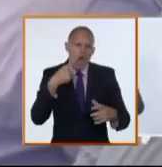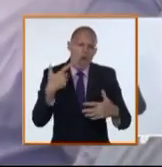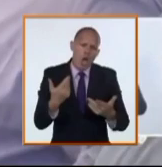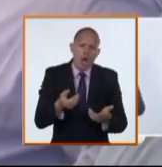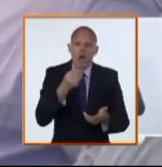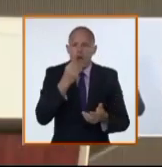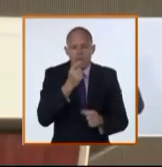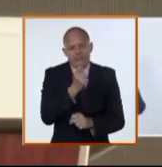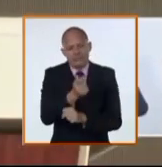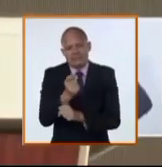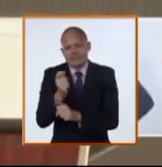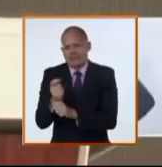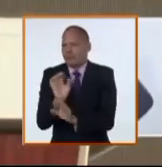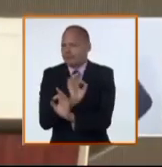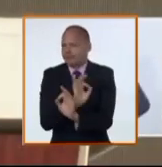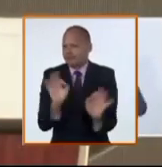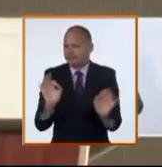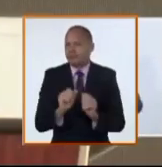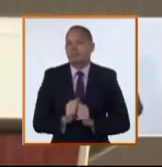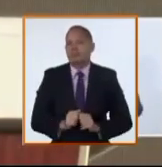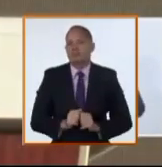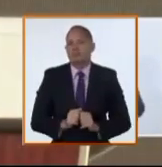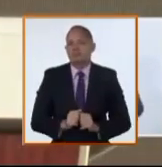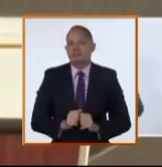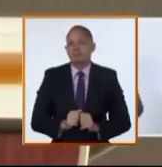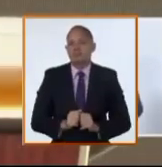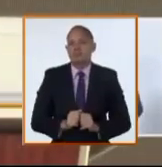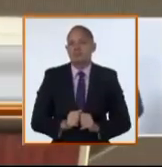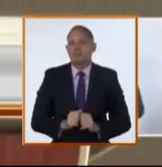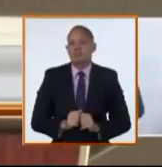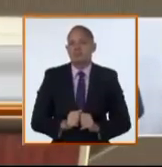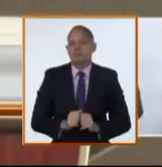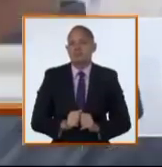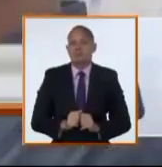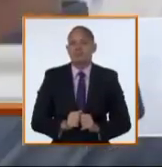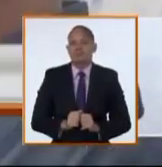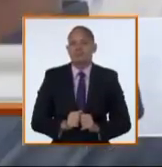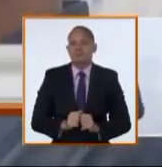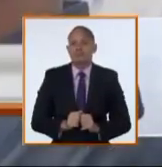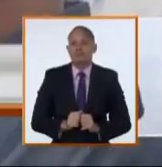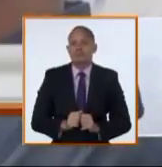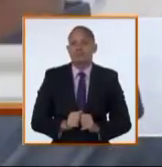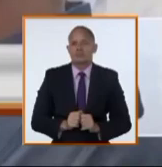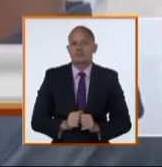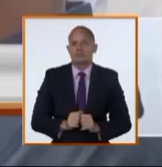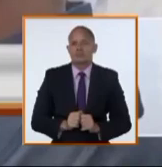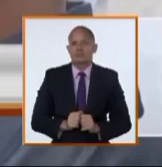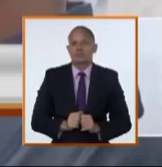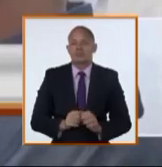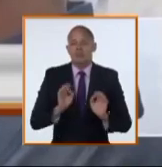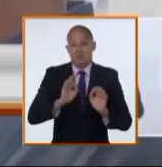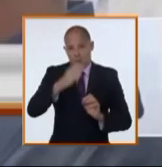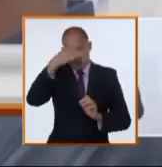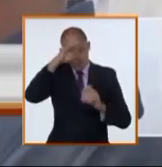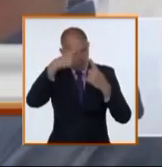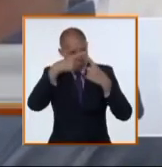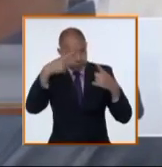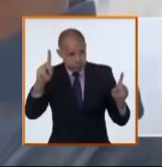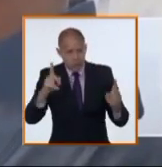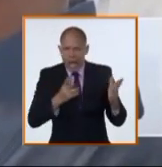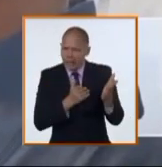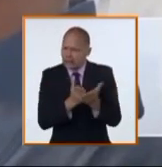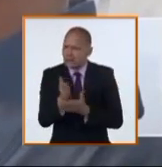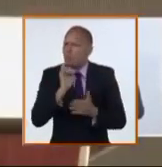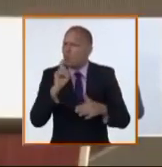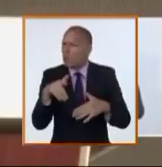docente con calidad diversas situaciones nos harán impulsar en cada de modo permanente la evaluación es perfeccionamiento